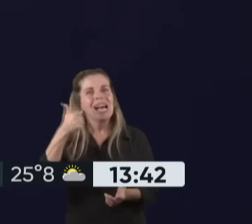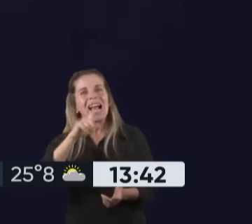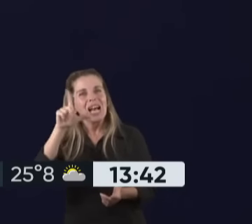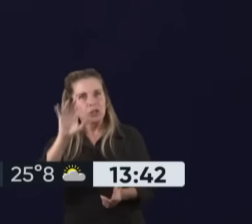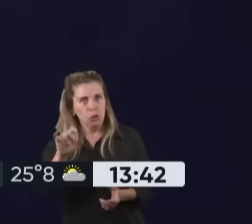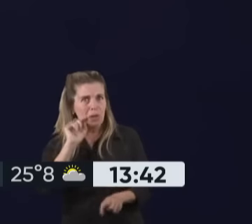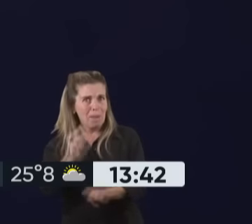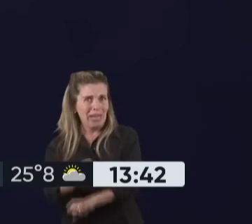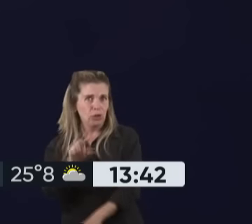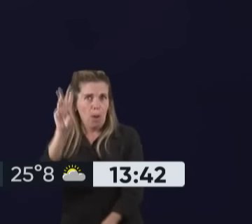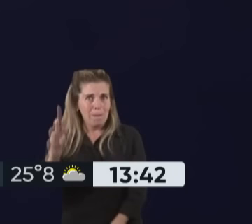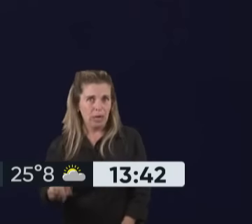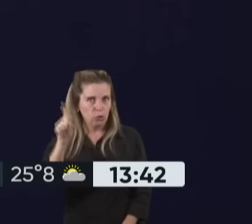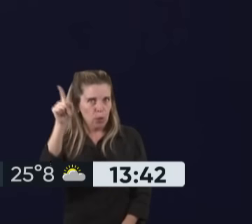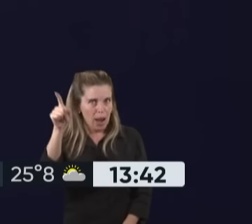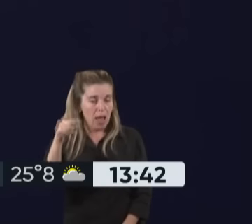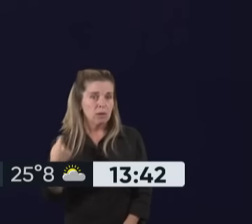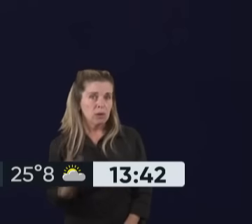solo día,